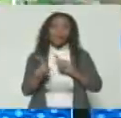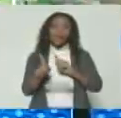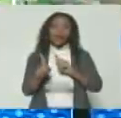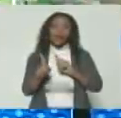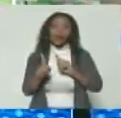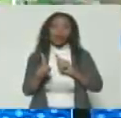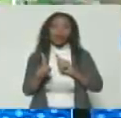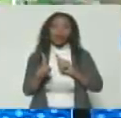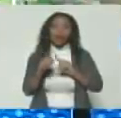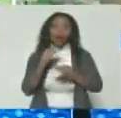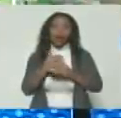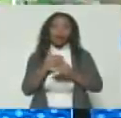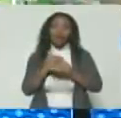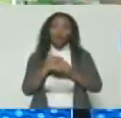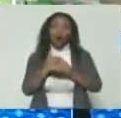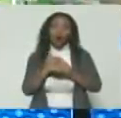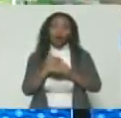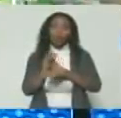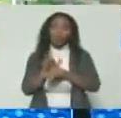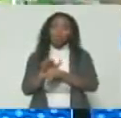impunidad.